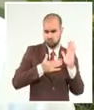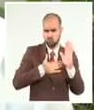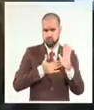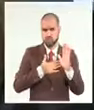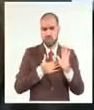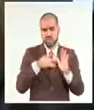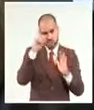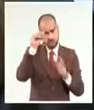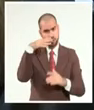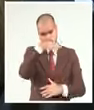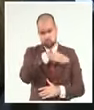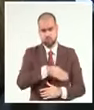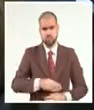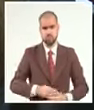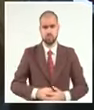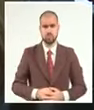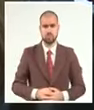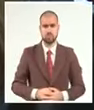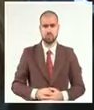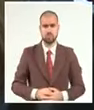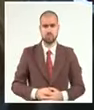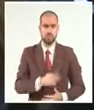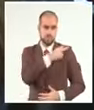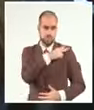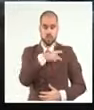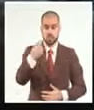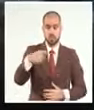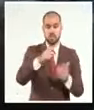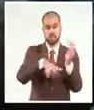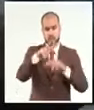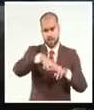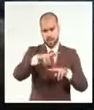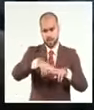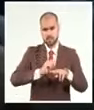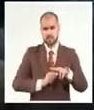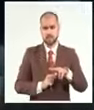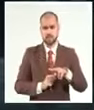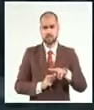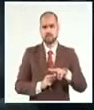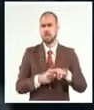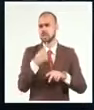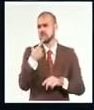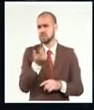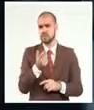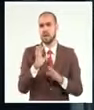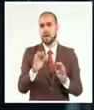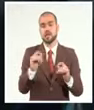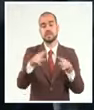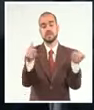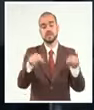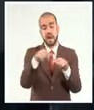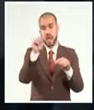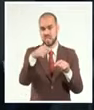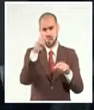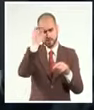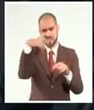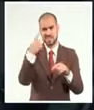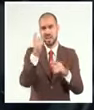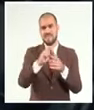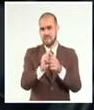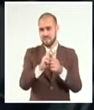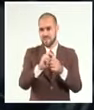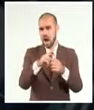última generación. Según autoridades del Tribunal Provincial Popular de La Habana, en la Sala de los Delitos contra la Seguridad